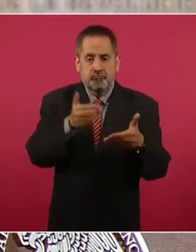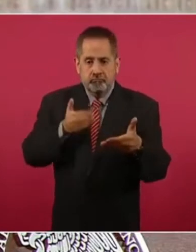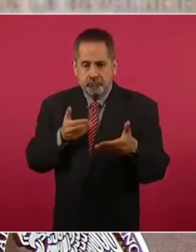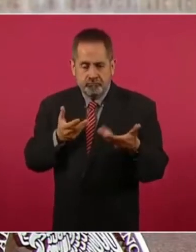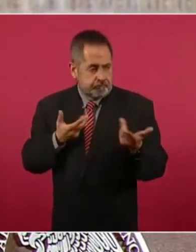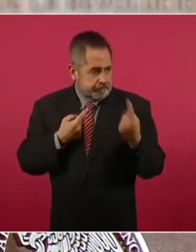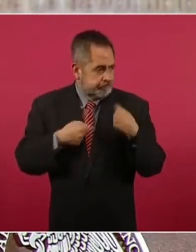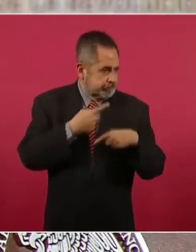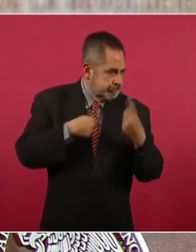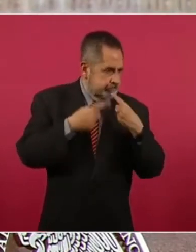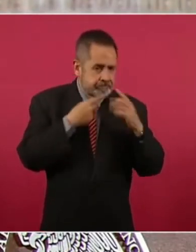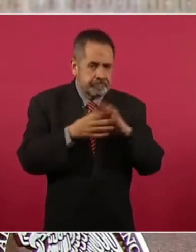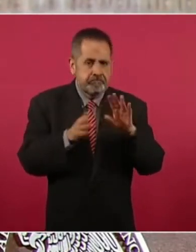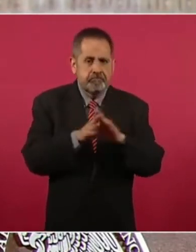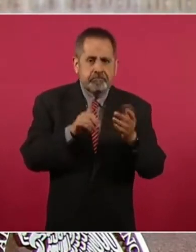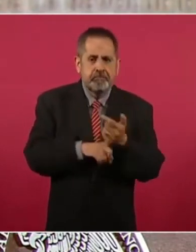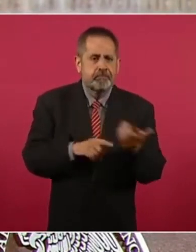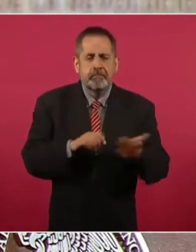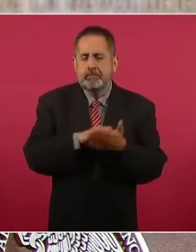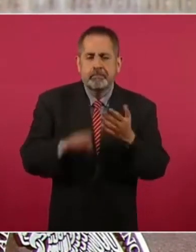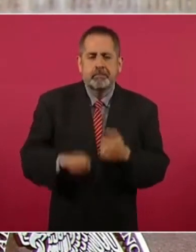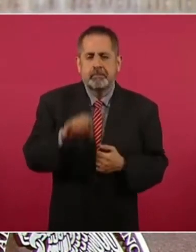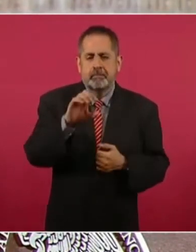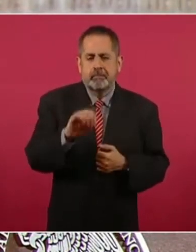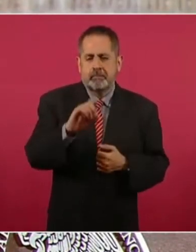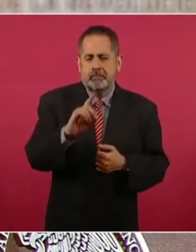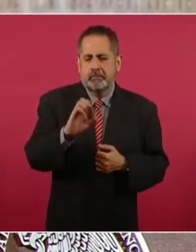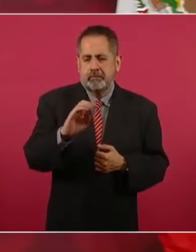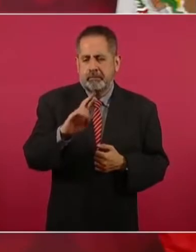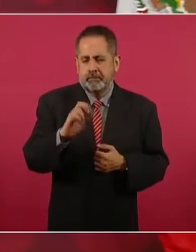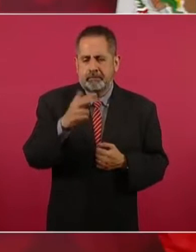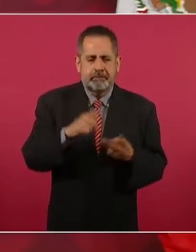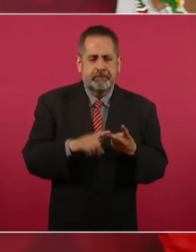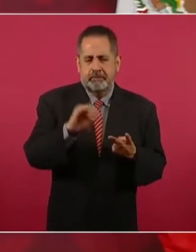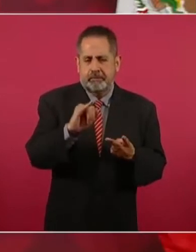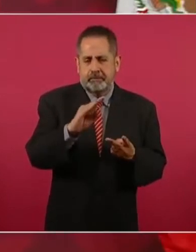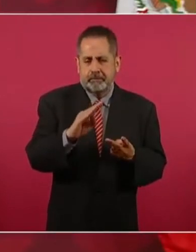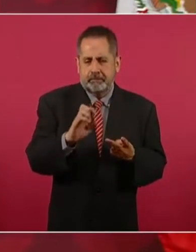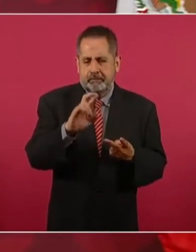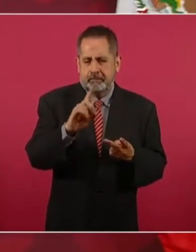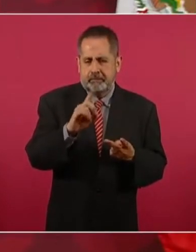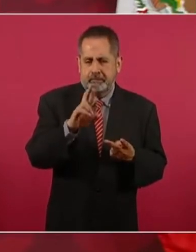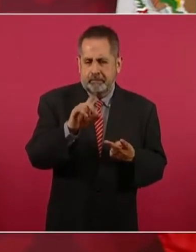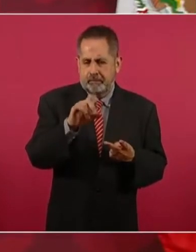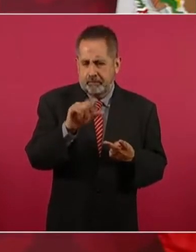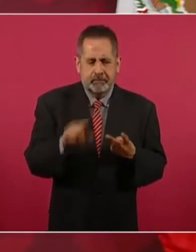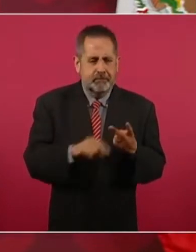empleados de Odebrecht, de Iberdrola,